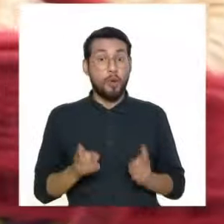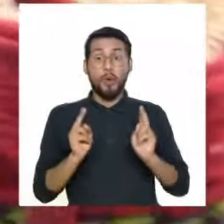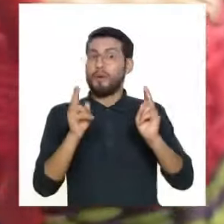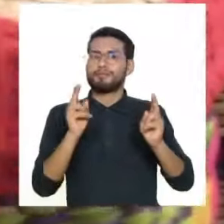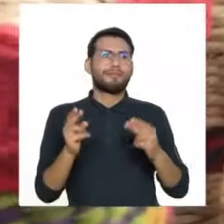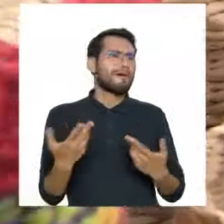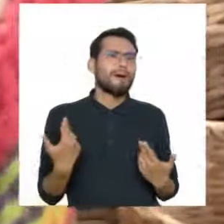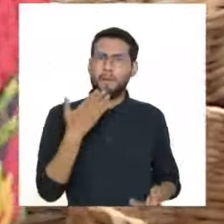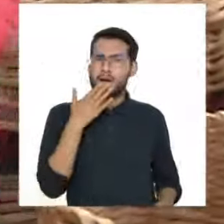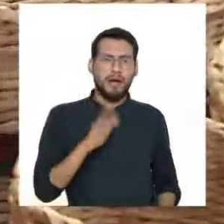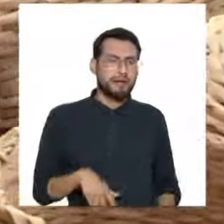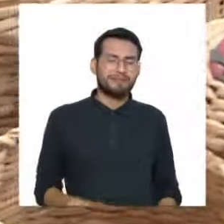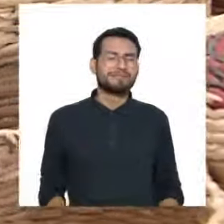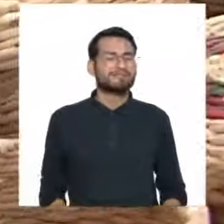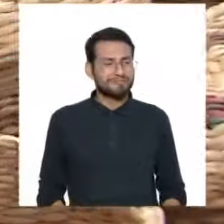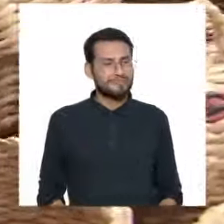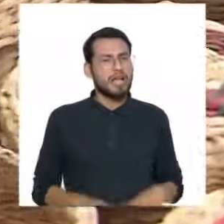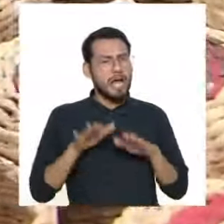va